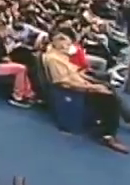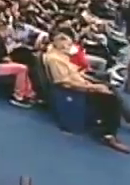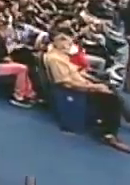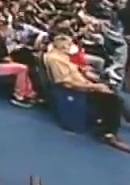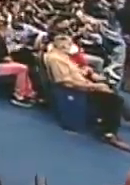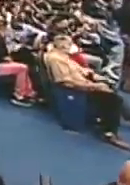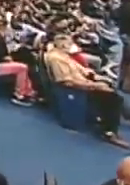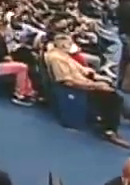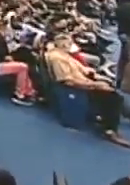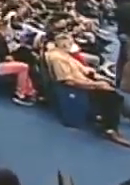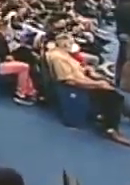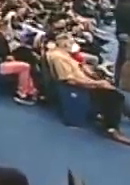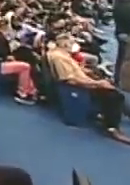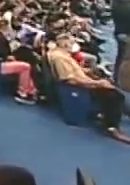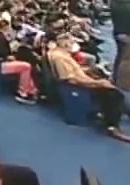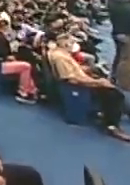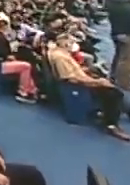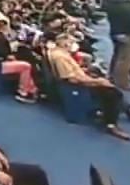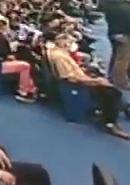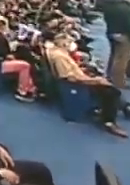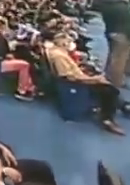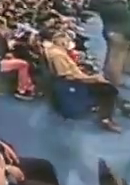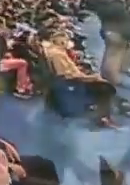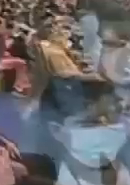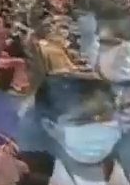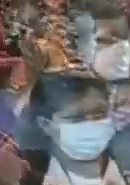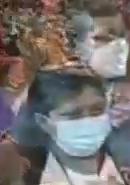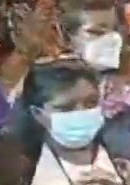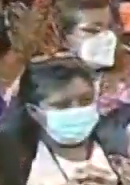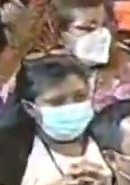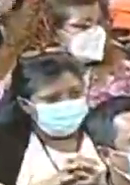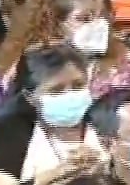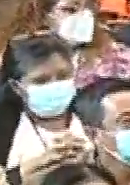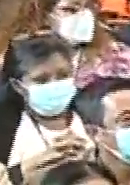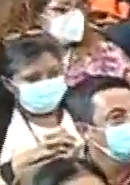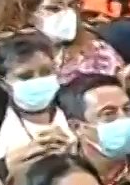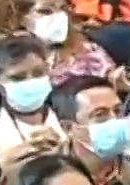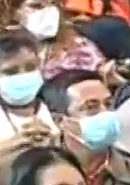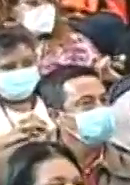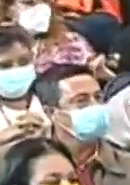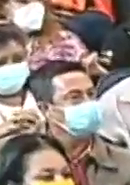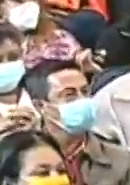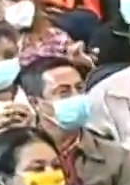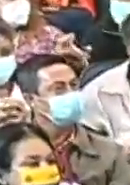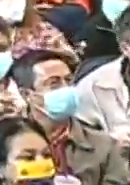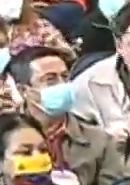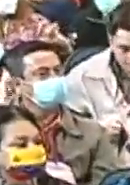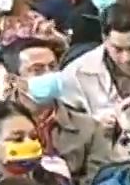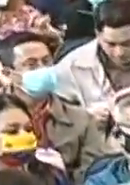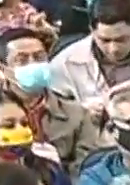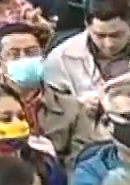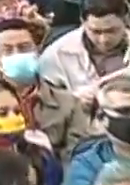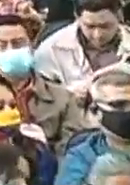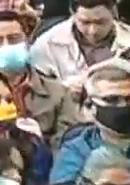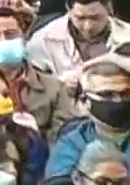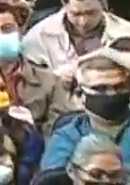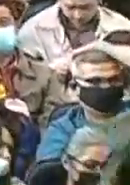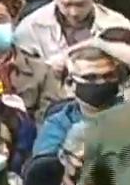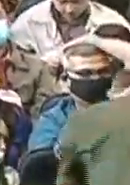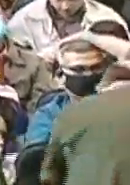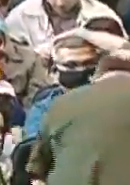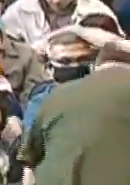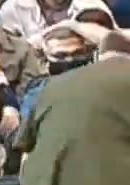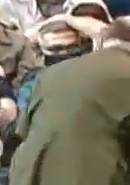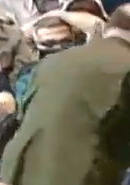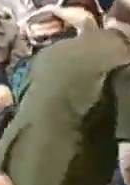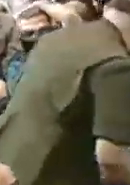al Teatro de la Academia Militar del Ejército Bolivariano, ubicado en Fuerte Tiuna, en la ciudad de Caracas, para participar en la clausura del